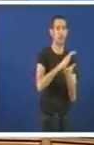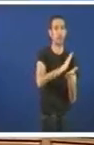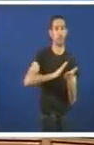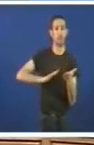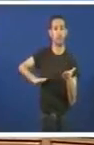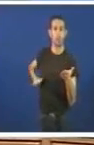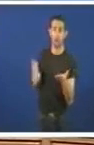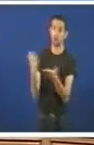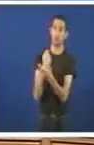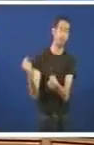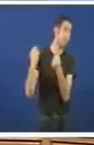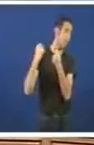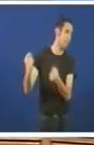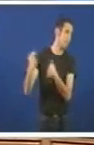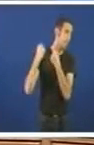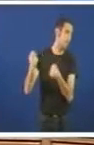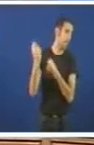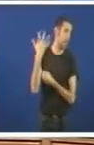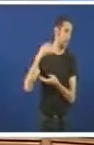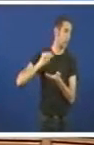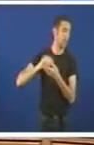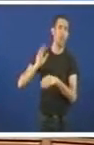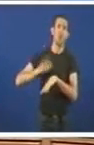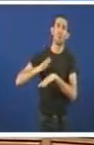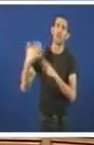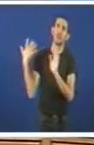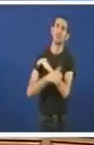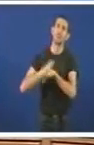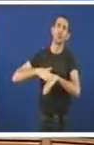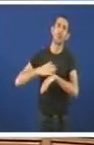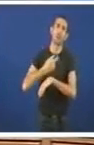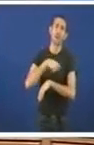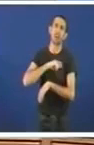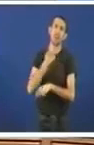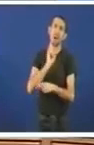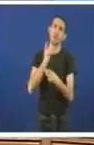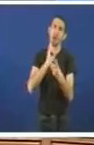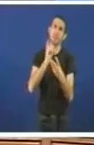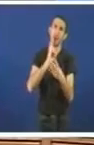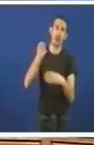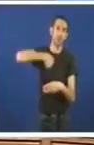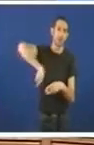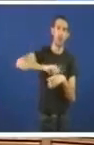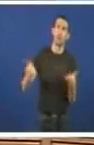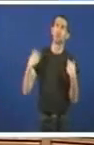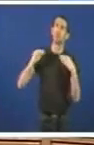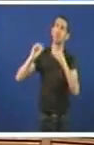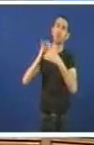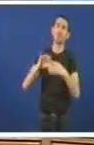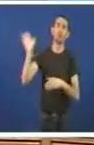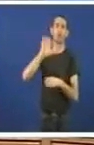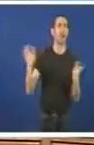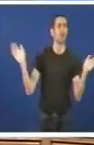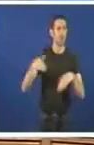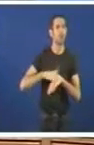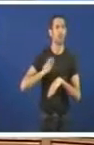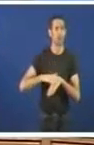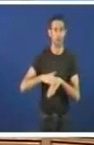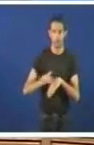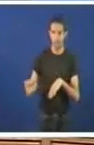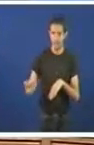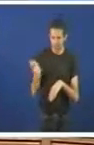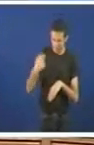admitido. Por que sempre ten a culpa España e nunca ten ninguna responsabilidade a Unión Europea? Señoría, é falso que non tiña propostas.